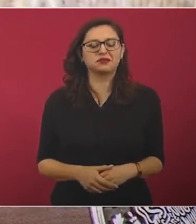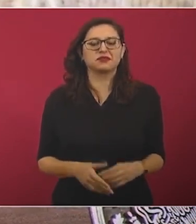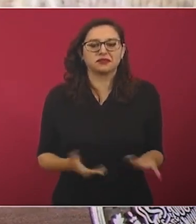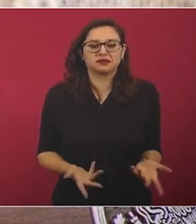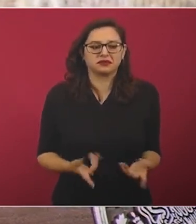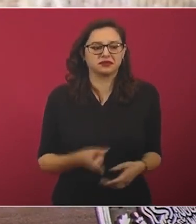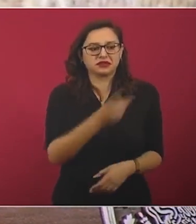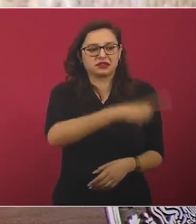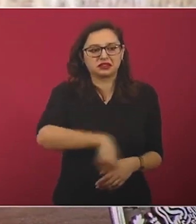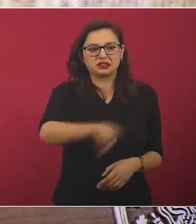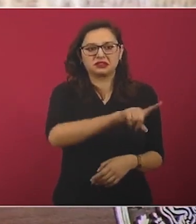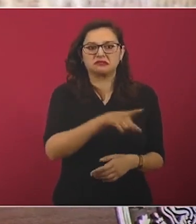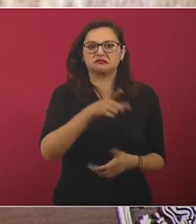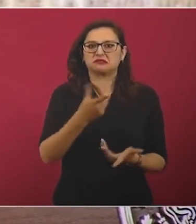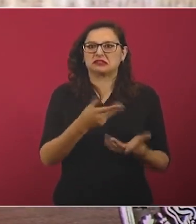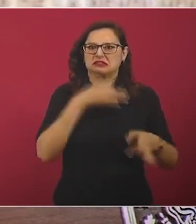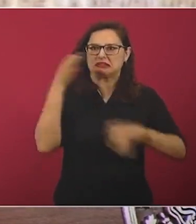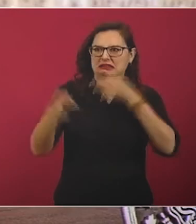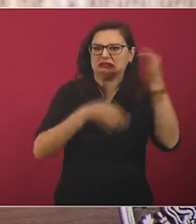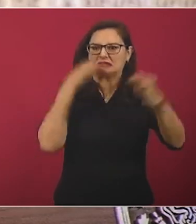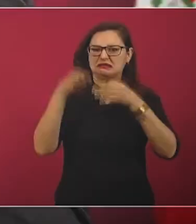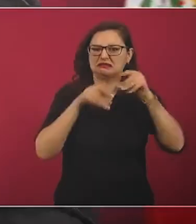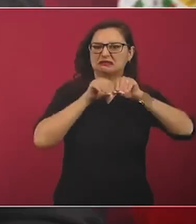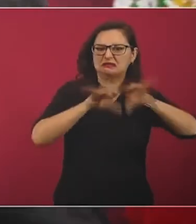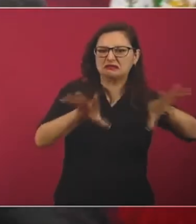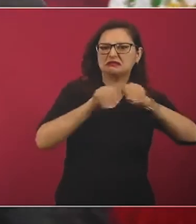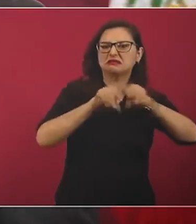consolidar la conciencia